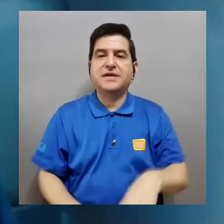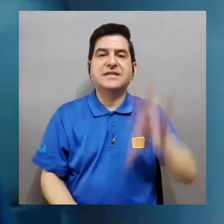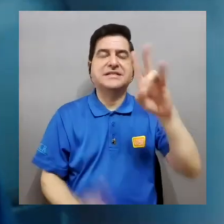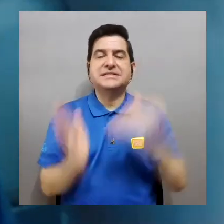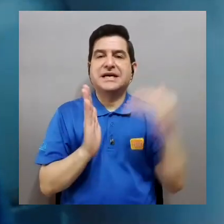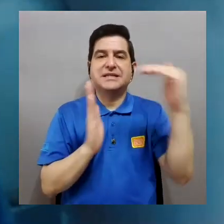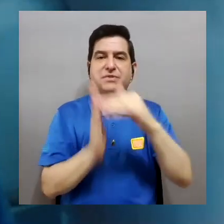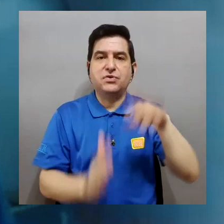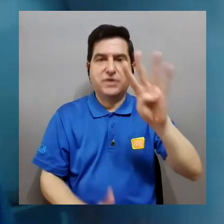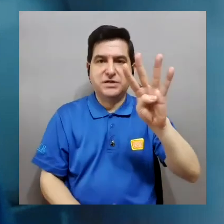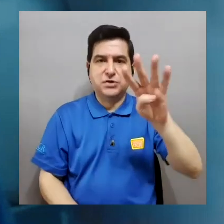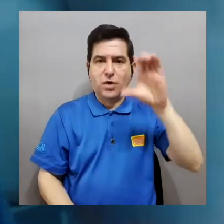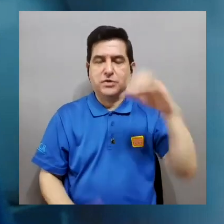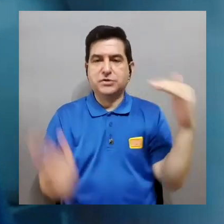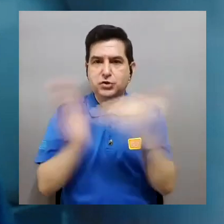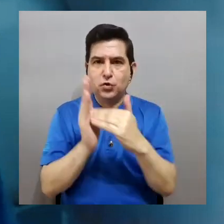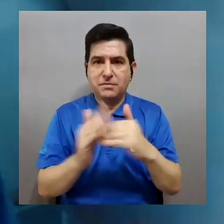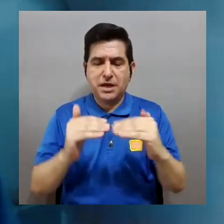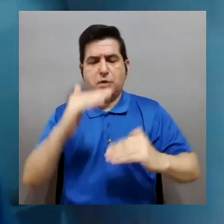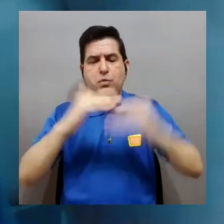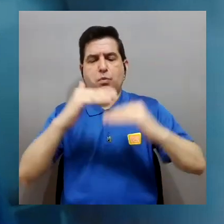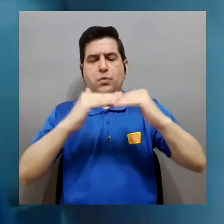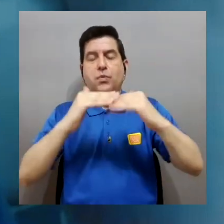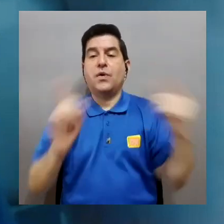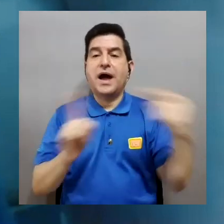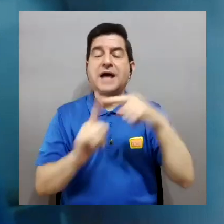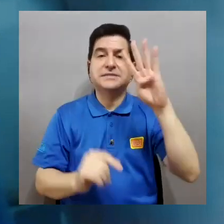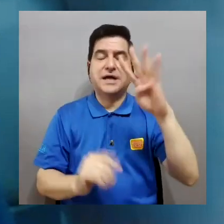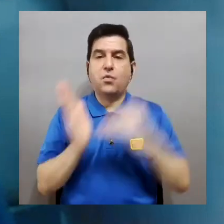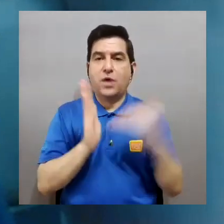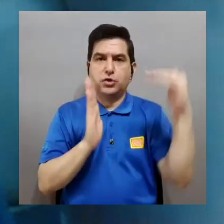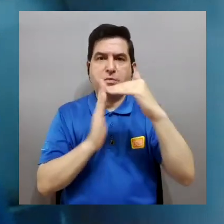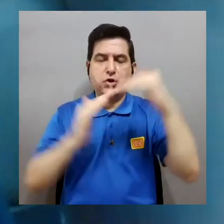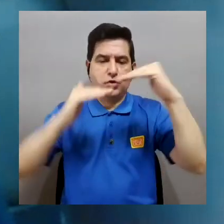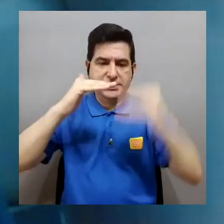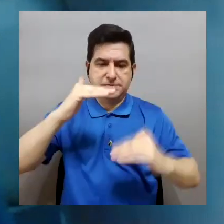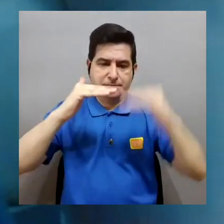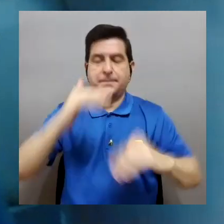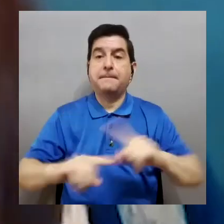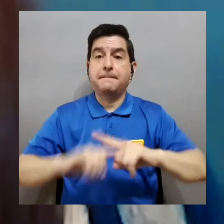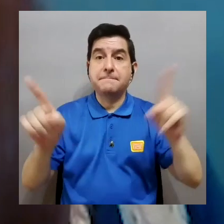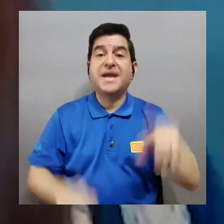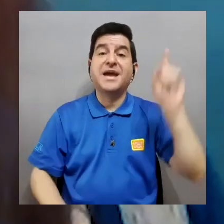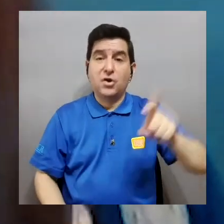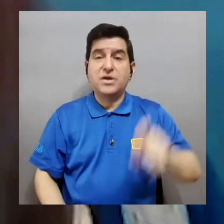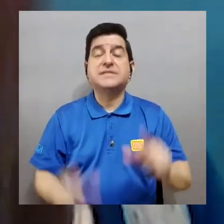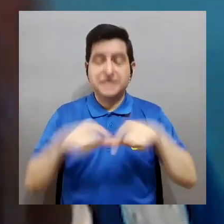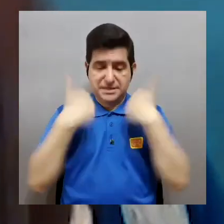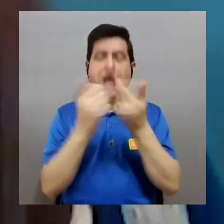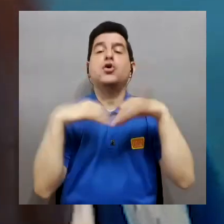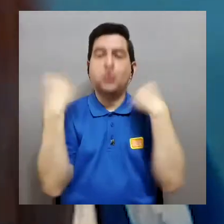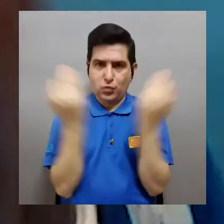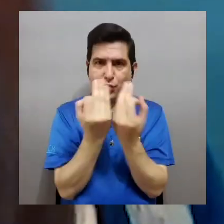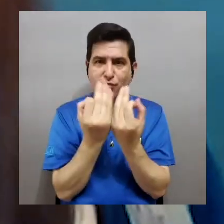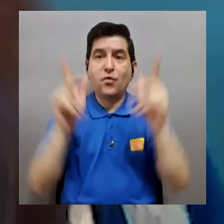desde 7,400,000 lo máximo hasta 4 millones aproximadamente. Pero sí tiene que ser el núcleo